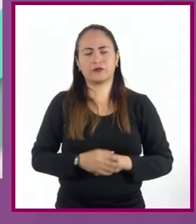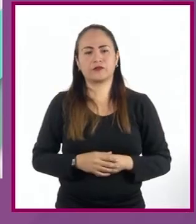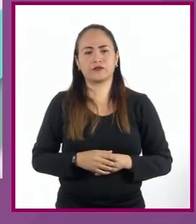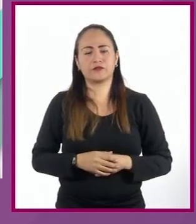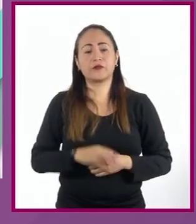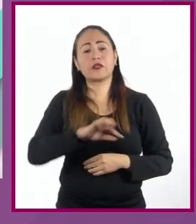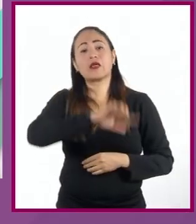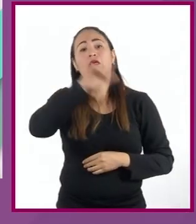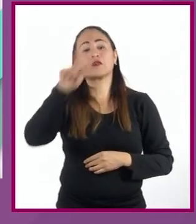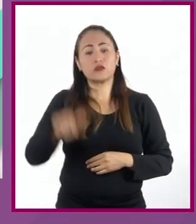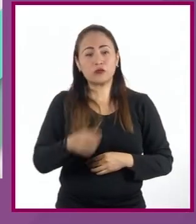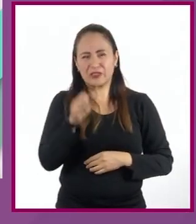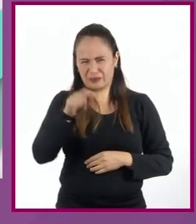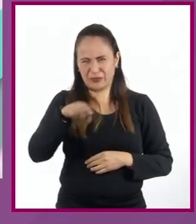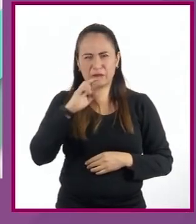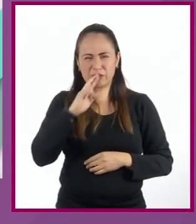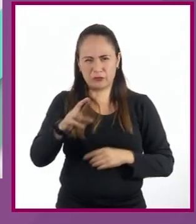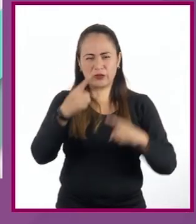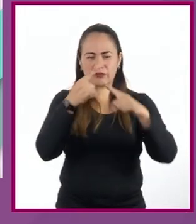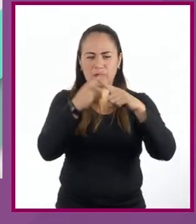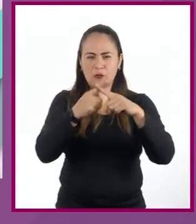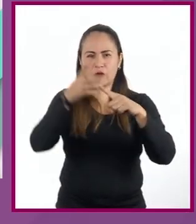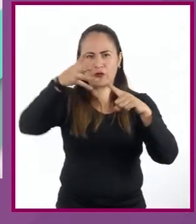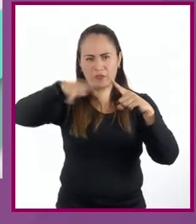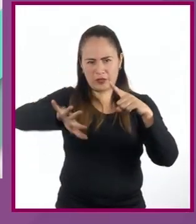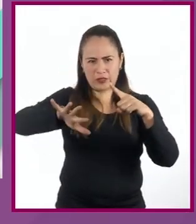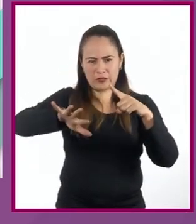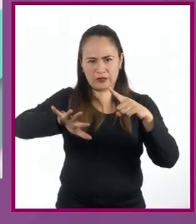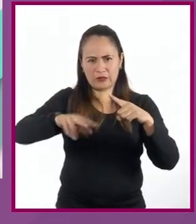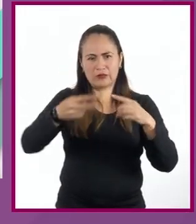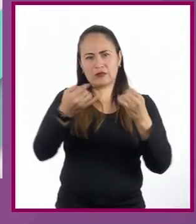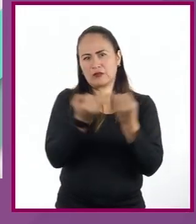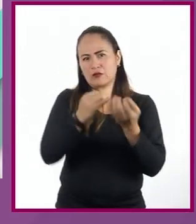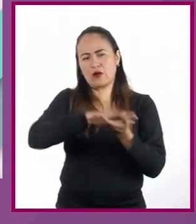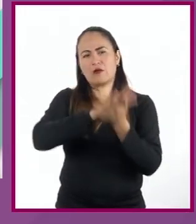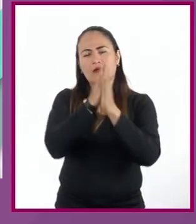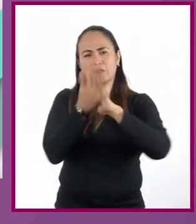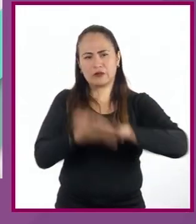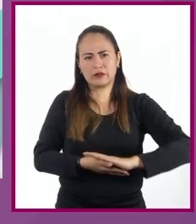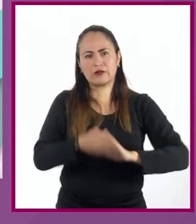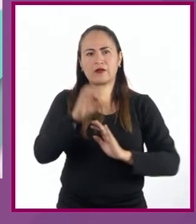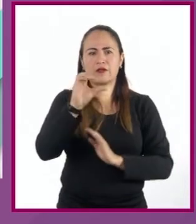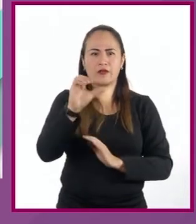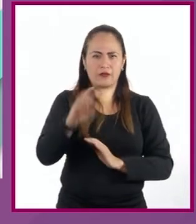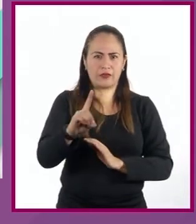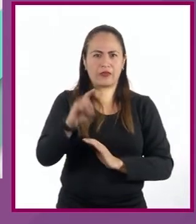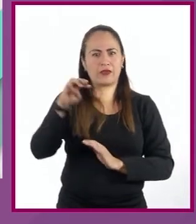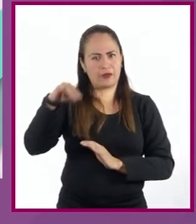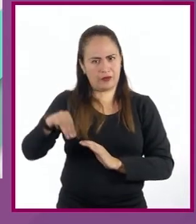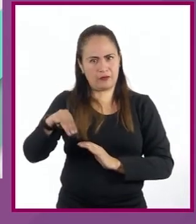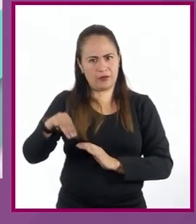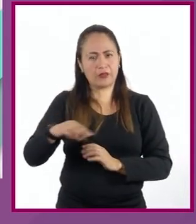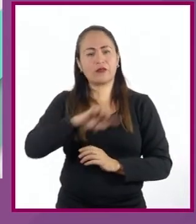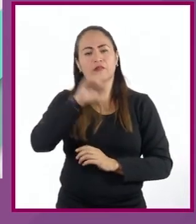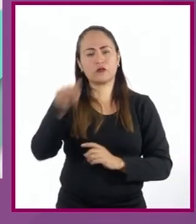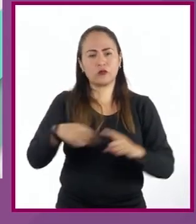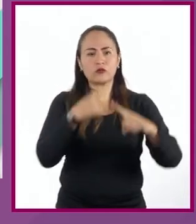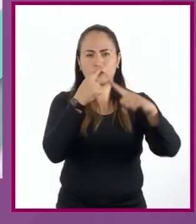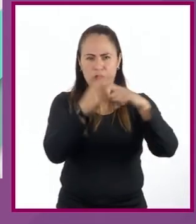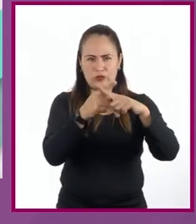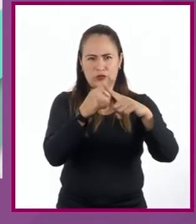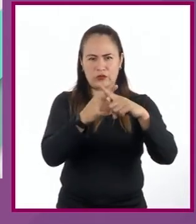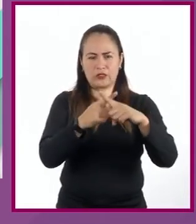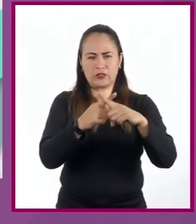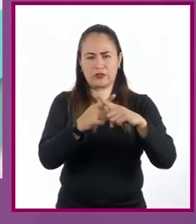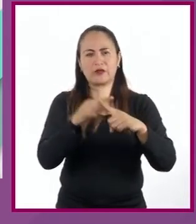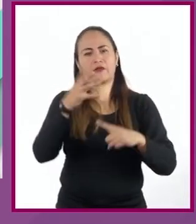se multiplica por 10 para obtener su equivalencia en decímetros y el resultado se multiplica por 10 para